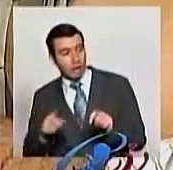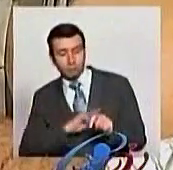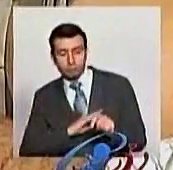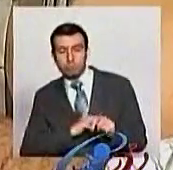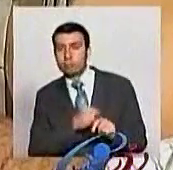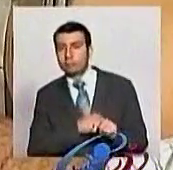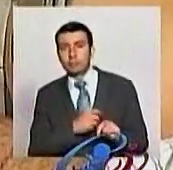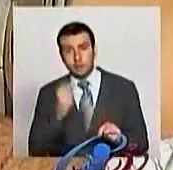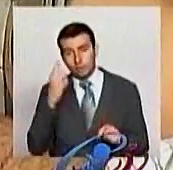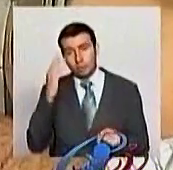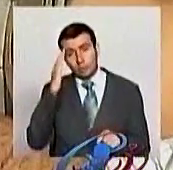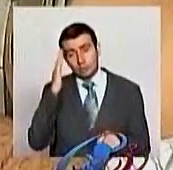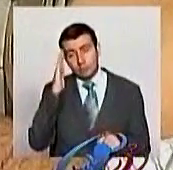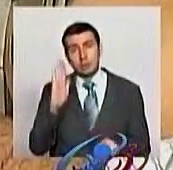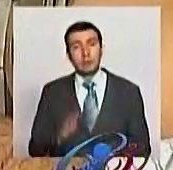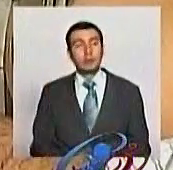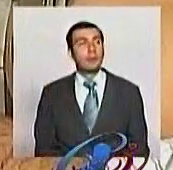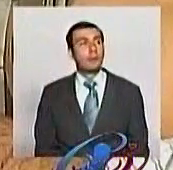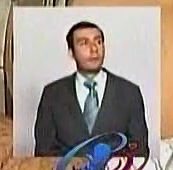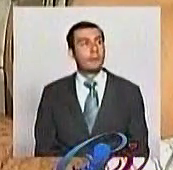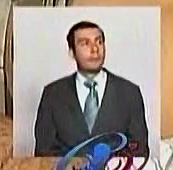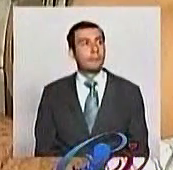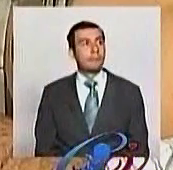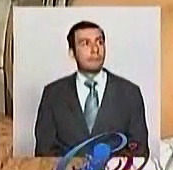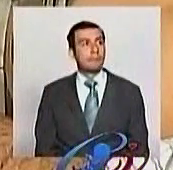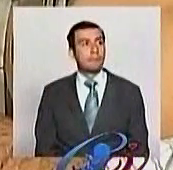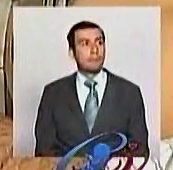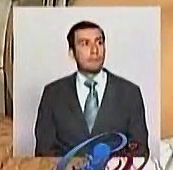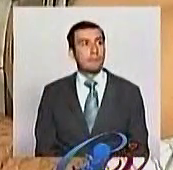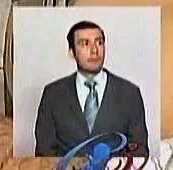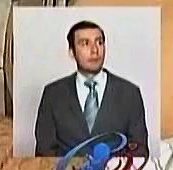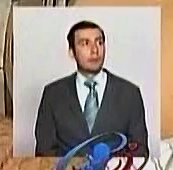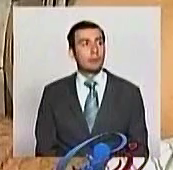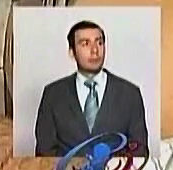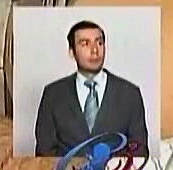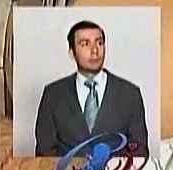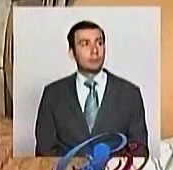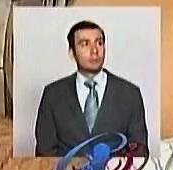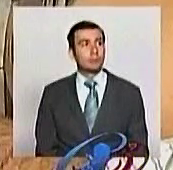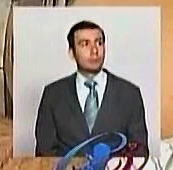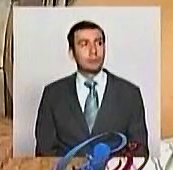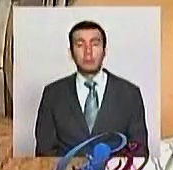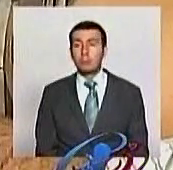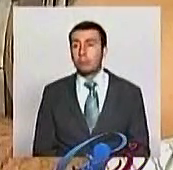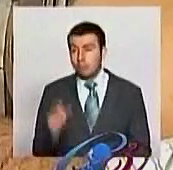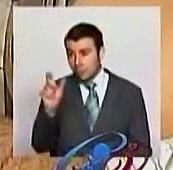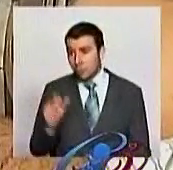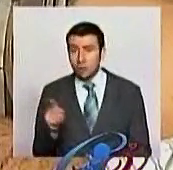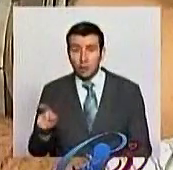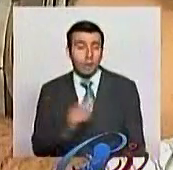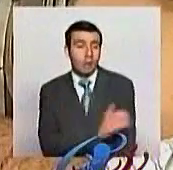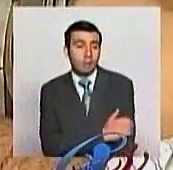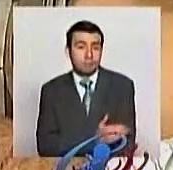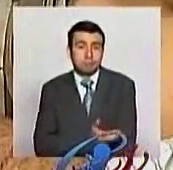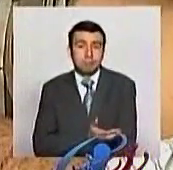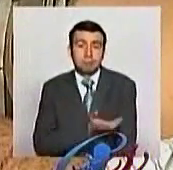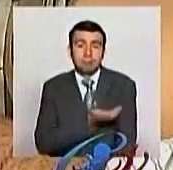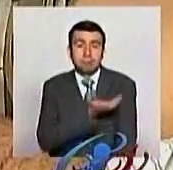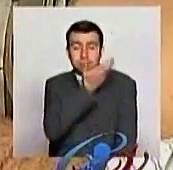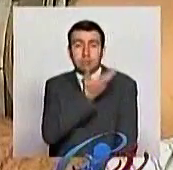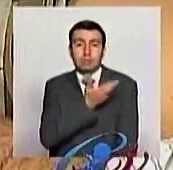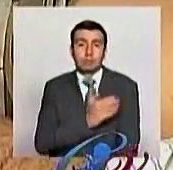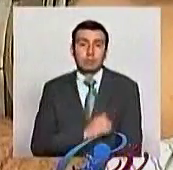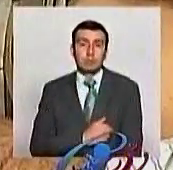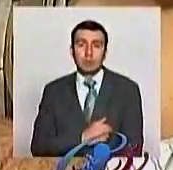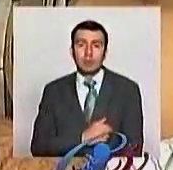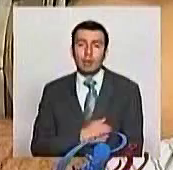puesto. ¿Y los hipertensos cada cuánto hacerse el electro? Los hipertensos, cuando la hipertensión es